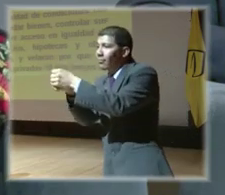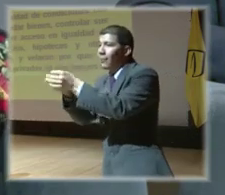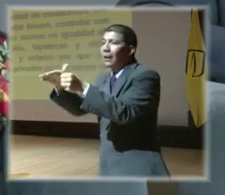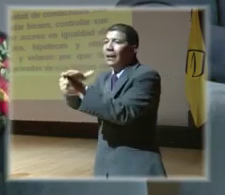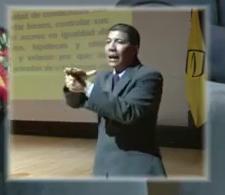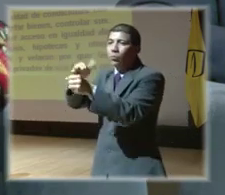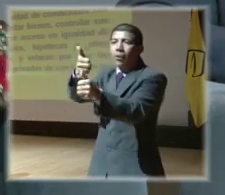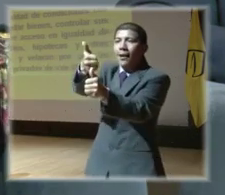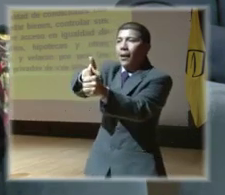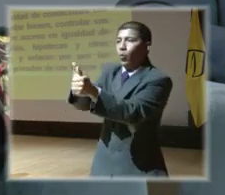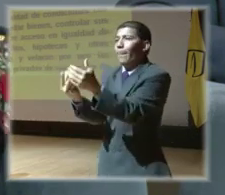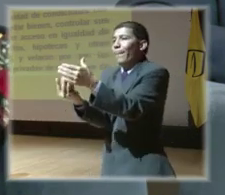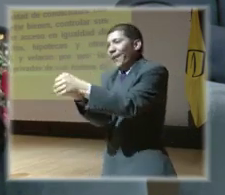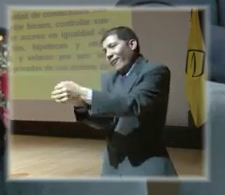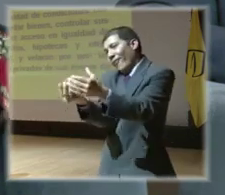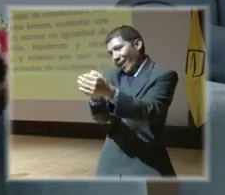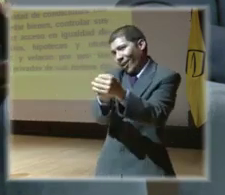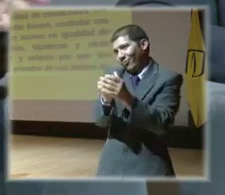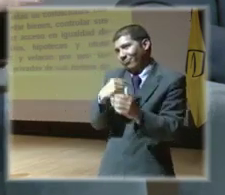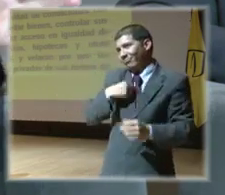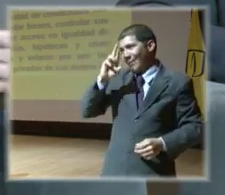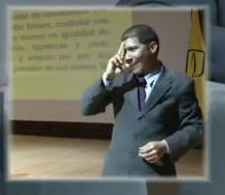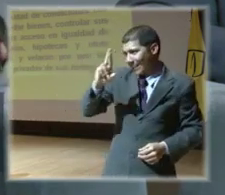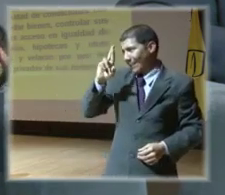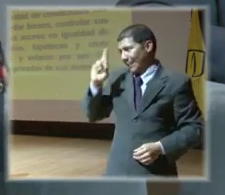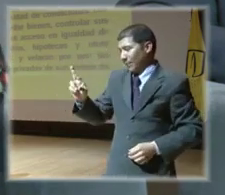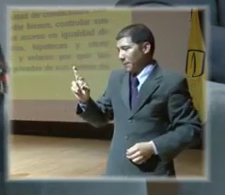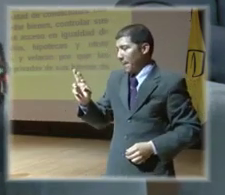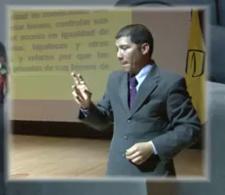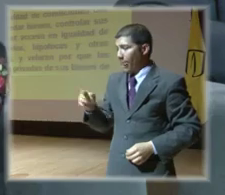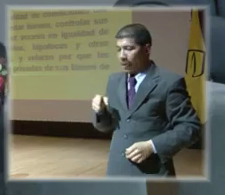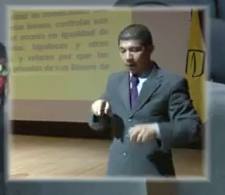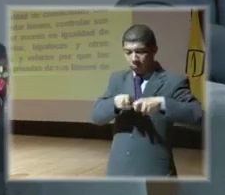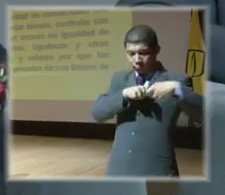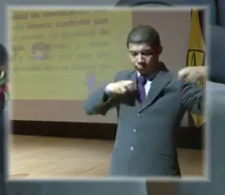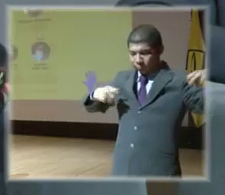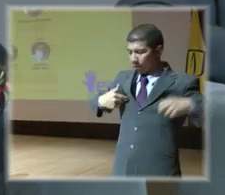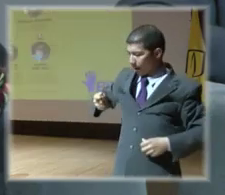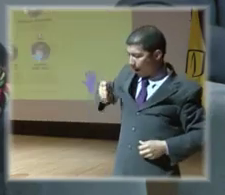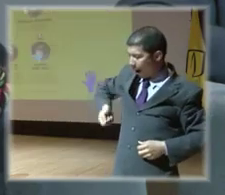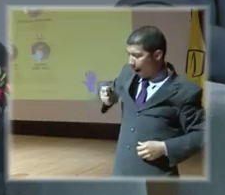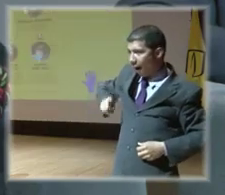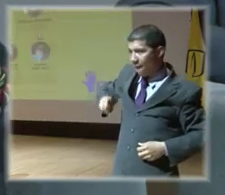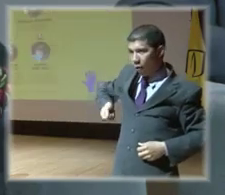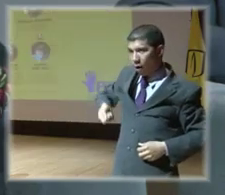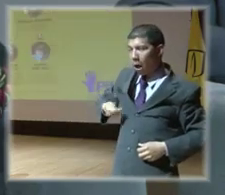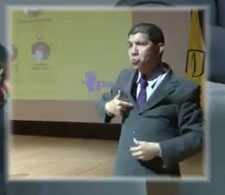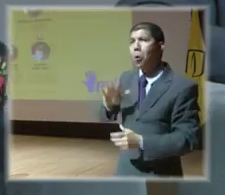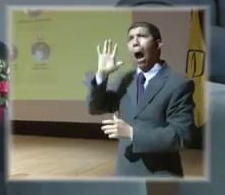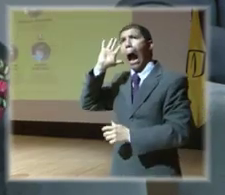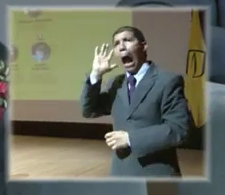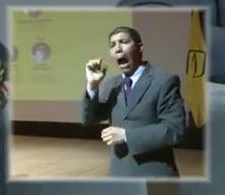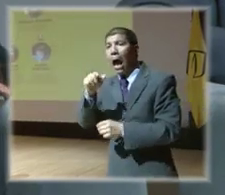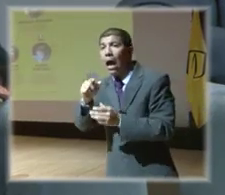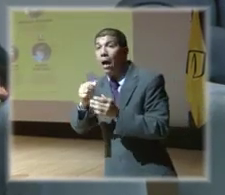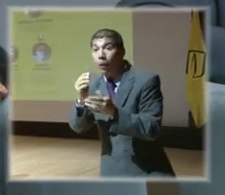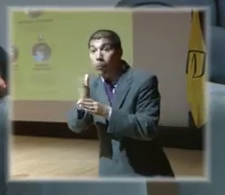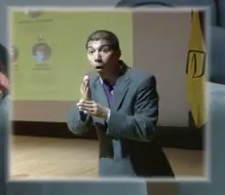casos individuales. Y segundo, porque ninguna persona que ejerce derecho puede dar un consejo legal sin revisar todos los papeles que hay en el